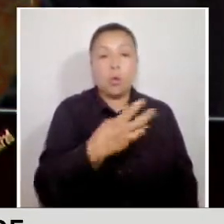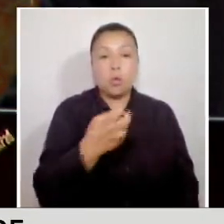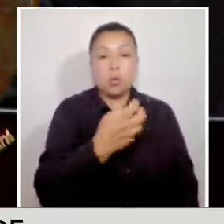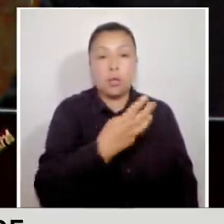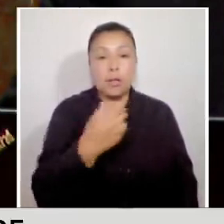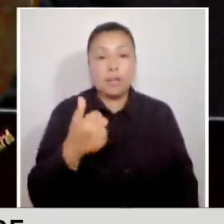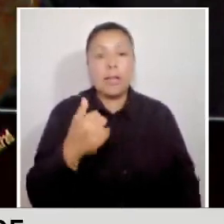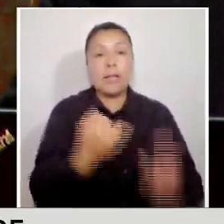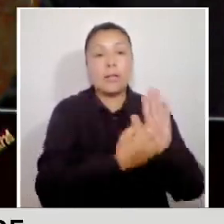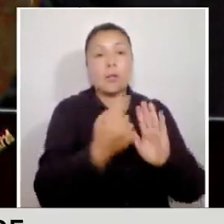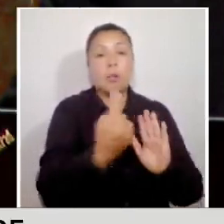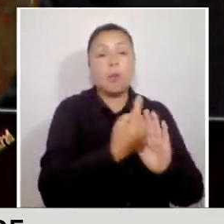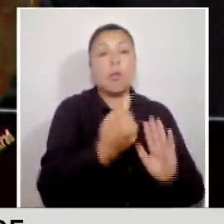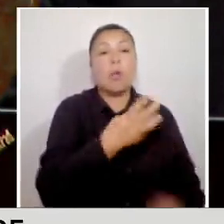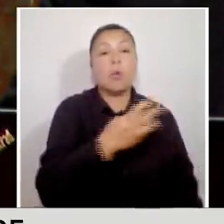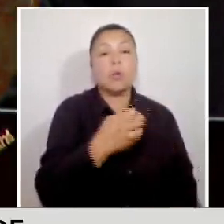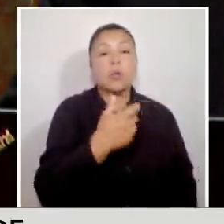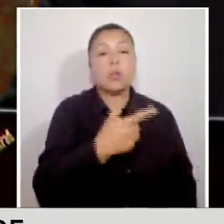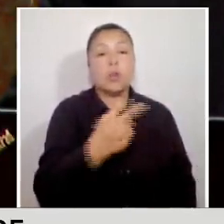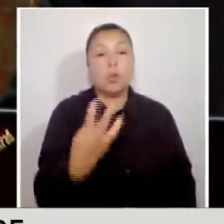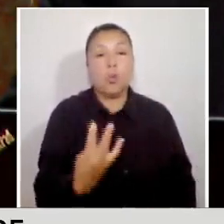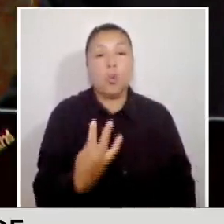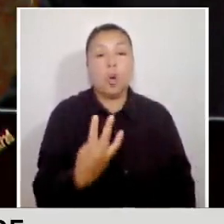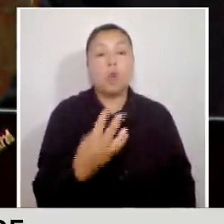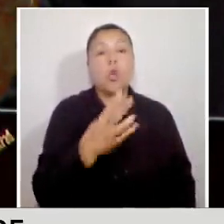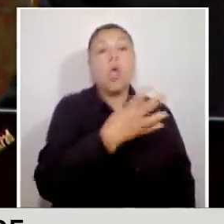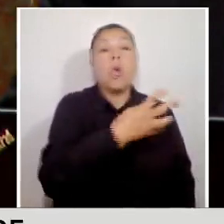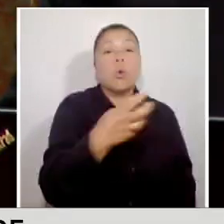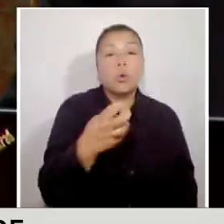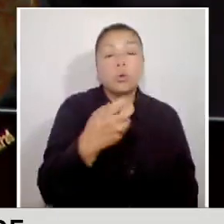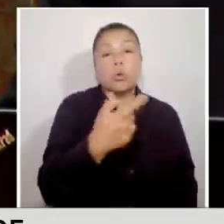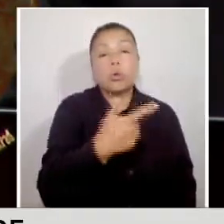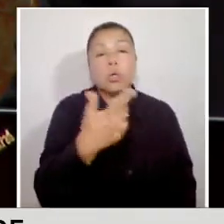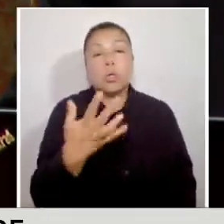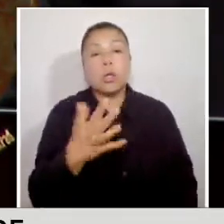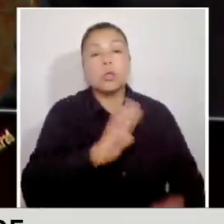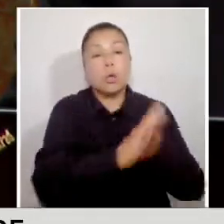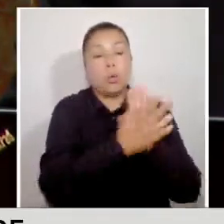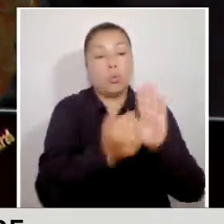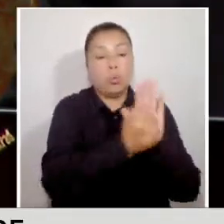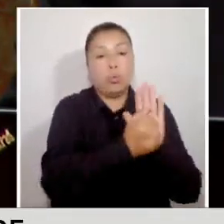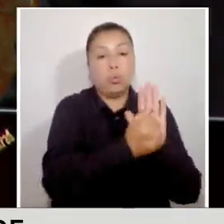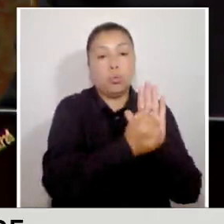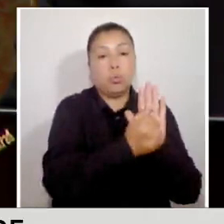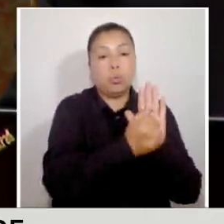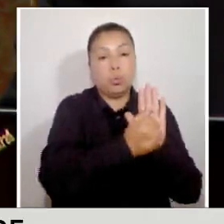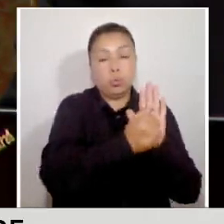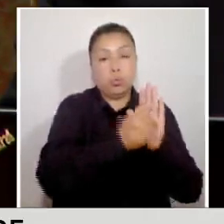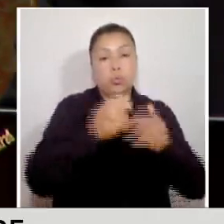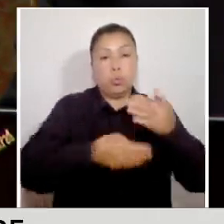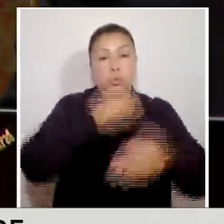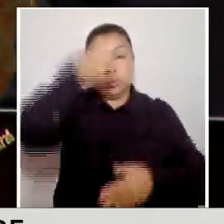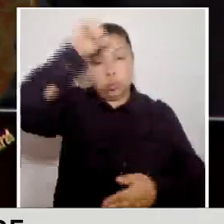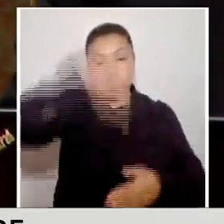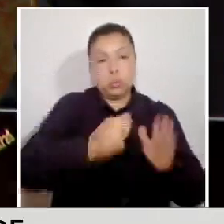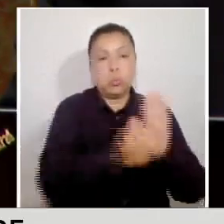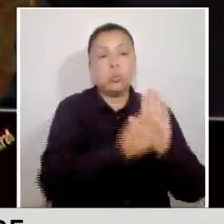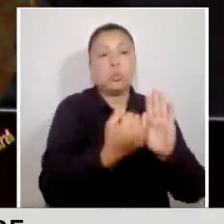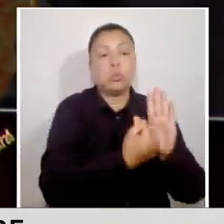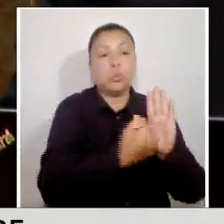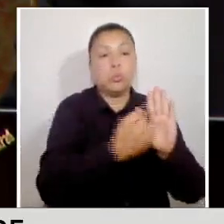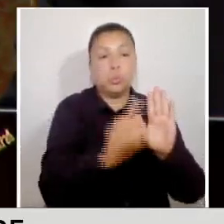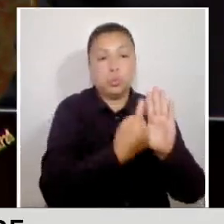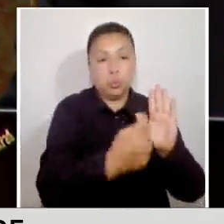primero 474 y 4 75 todos del Código Penal en el inciso primero del artículo 14d de la ley